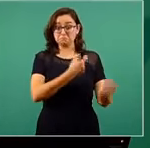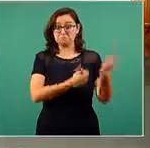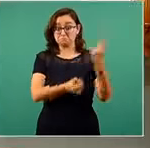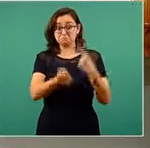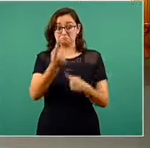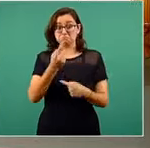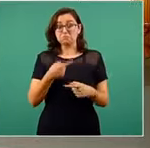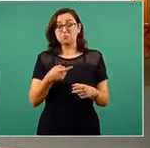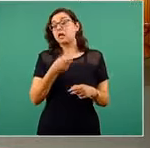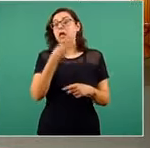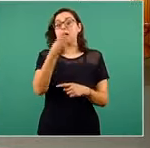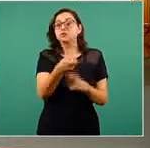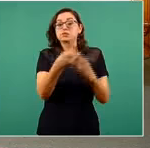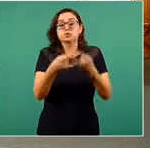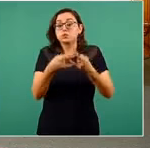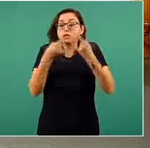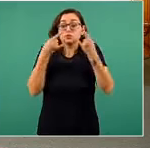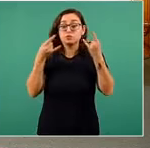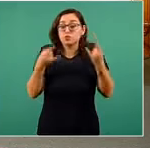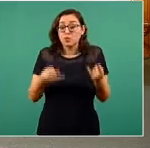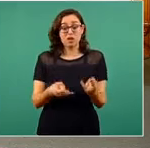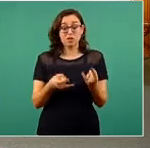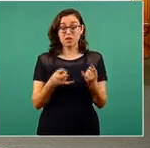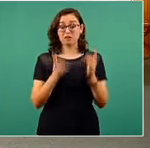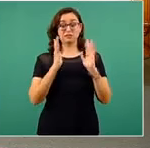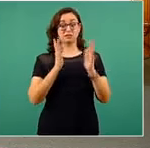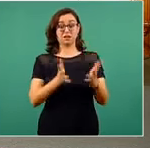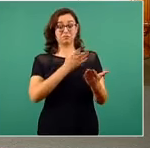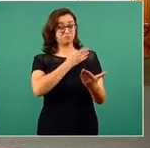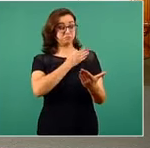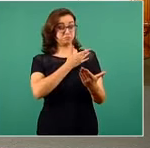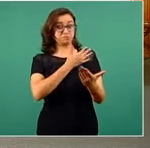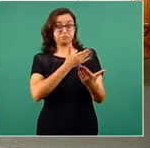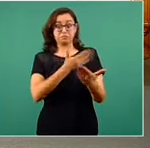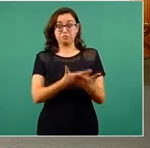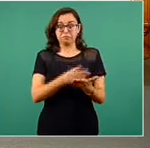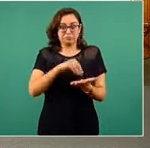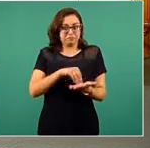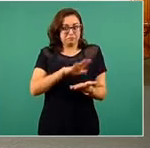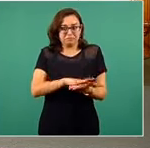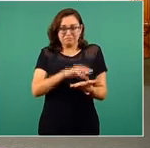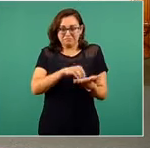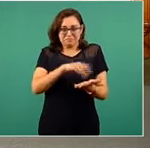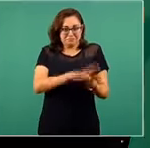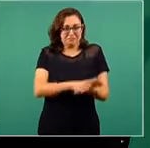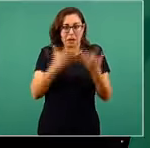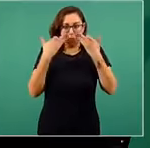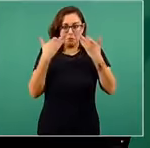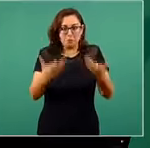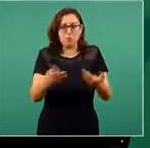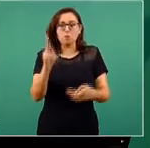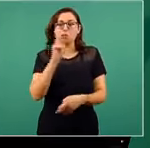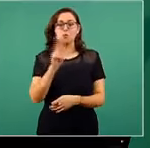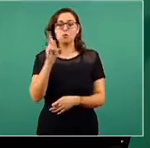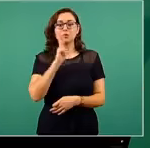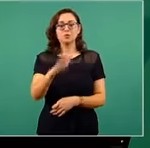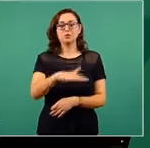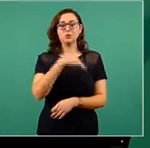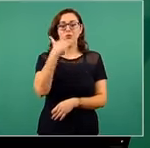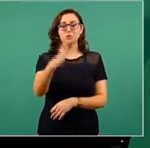lo que ocurrió. Desde luego está claro que además actos rampantes de corrupción pues contribuyeron a que el